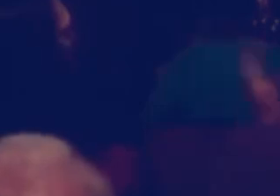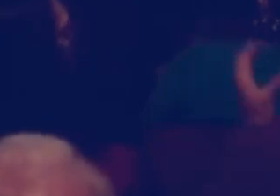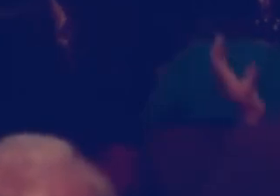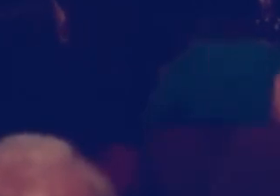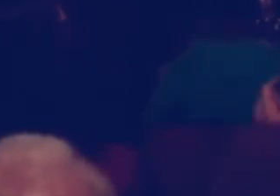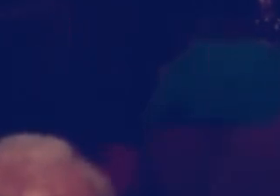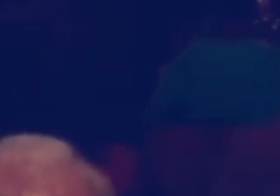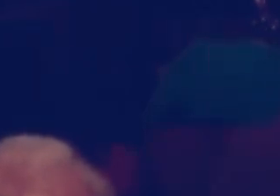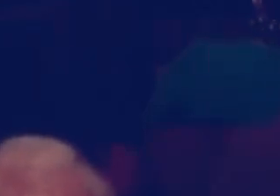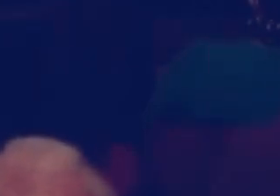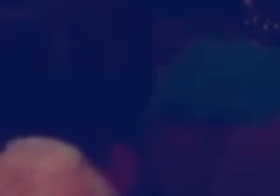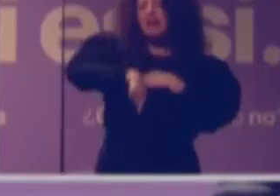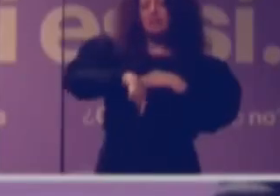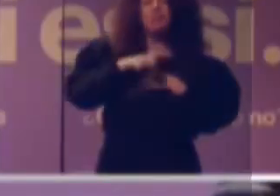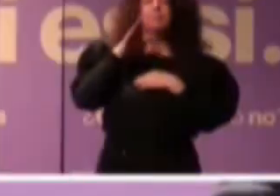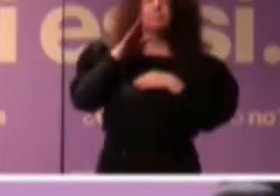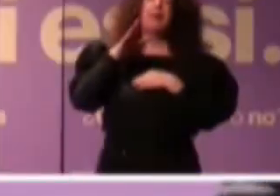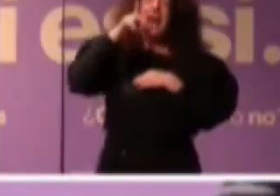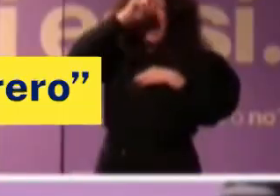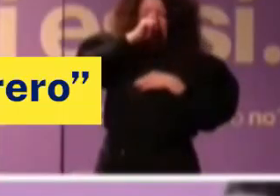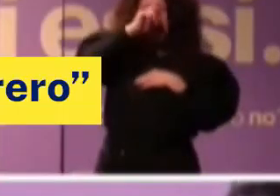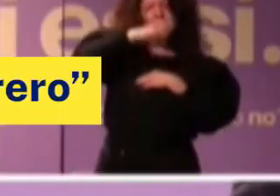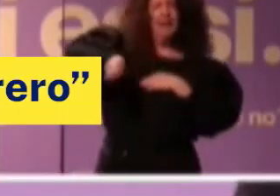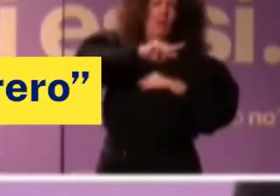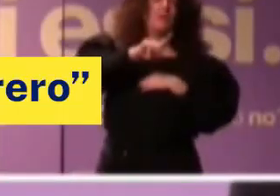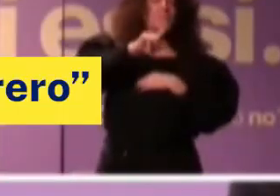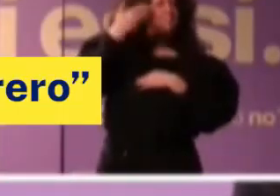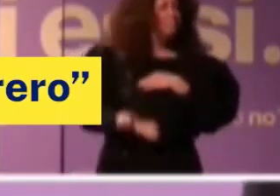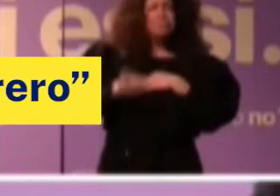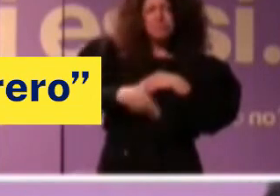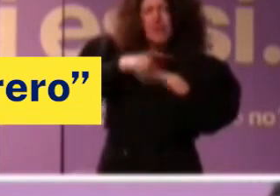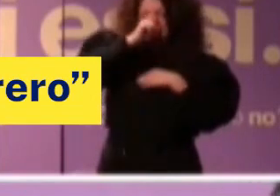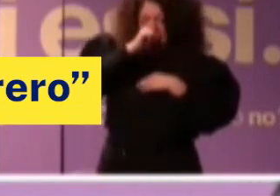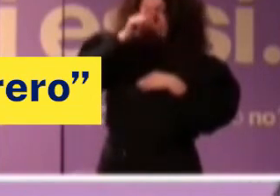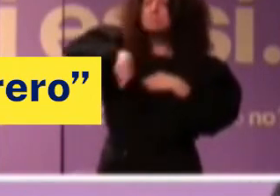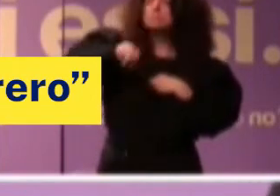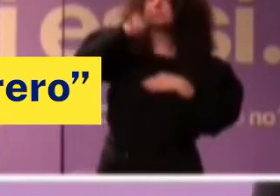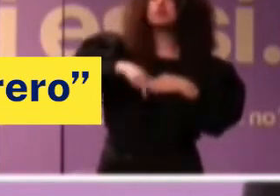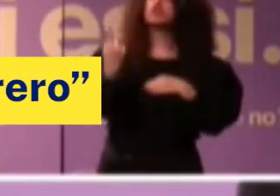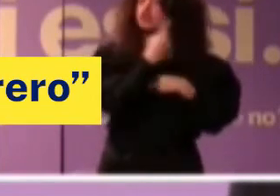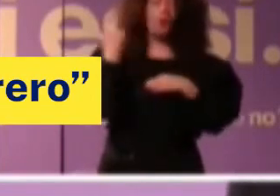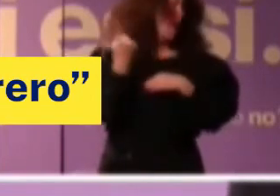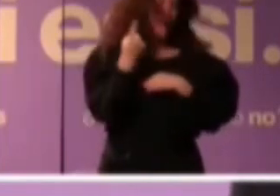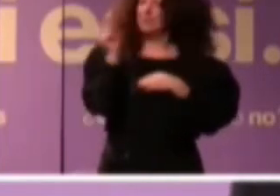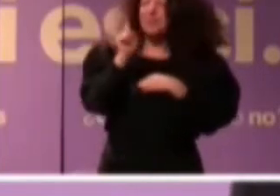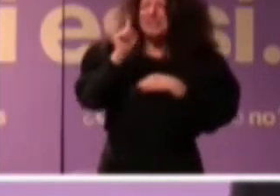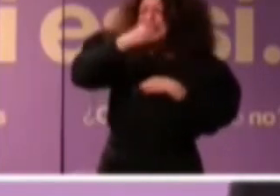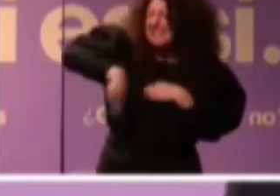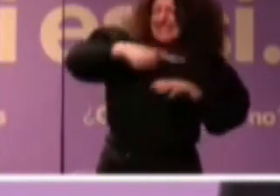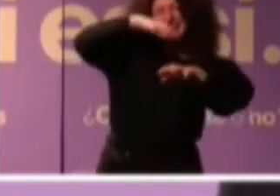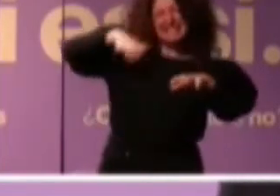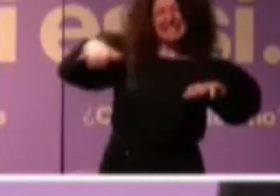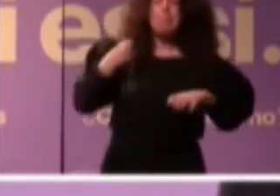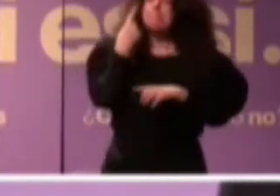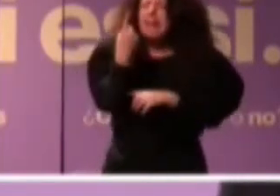Buenos días. Que es muy importante recordarlo, que no estáis solas, que somos miles, que